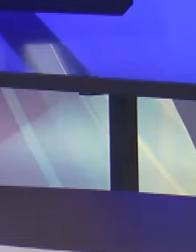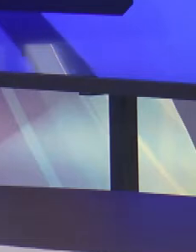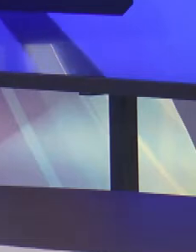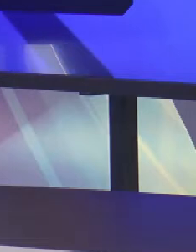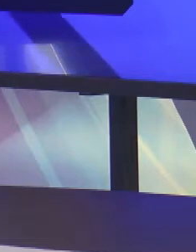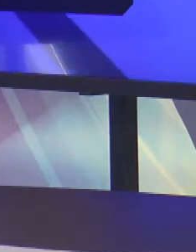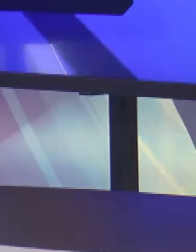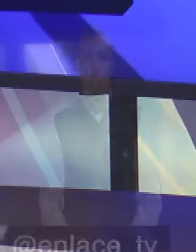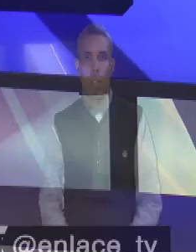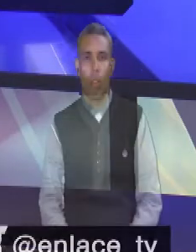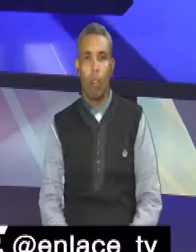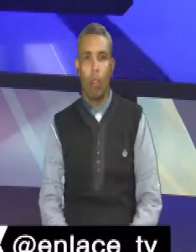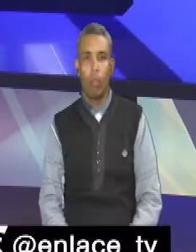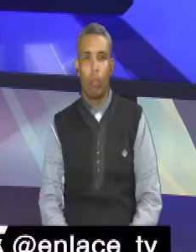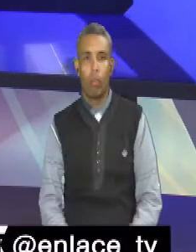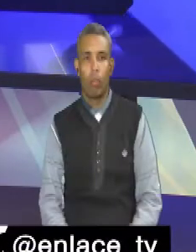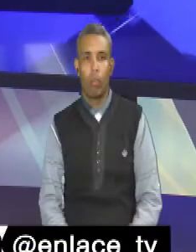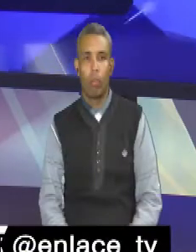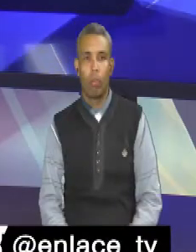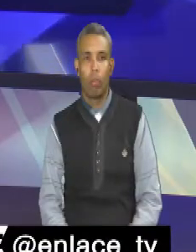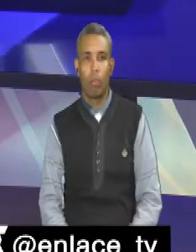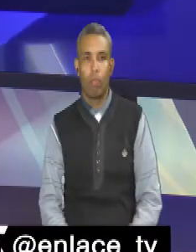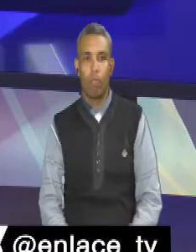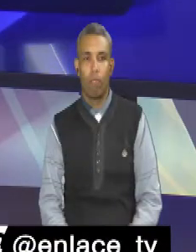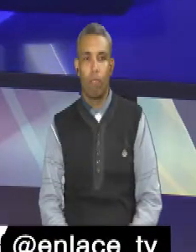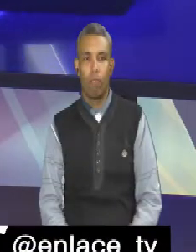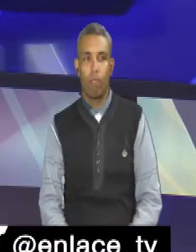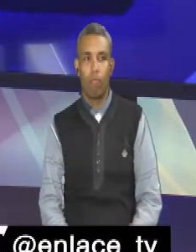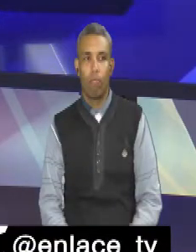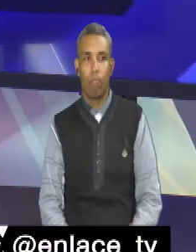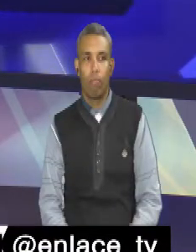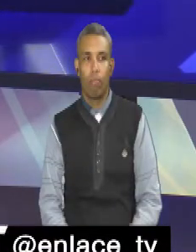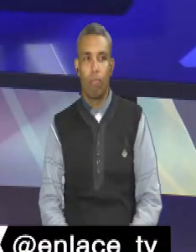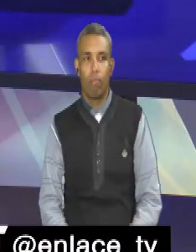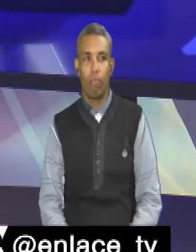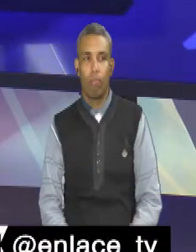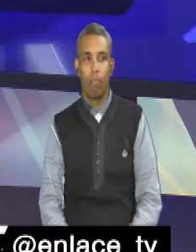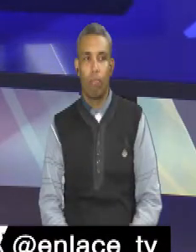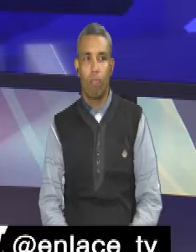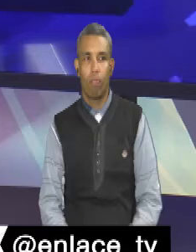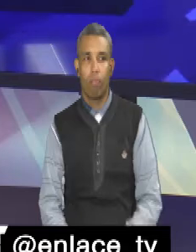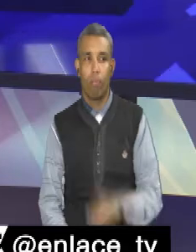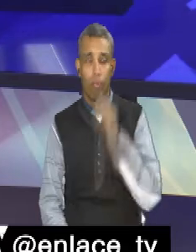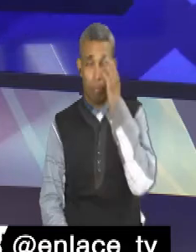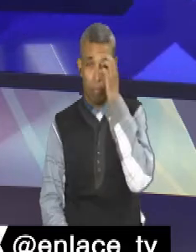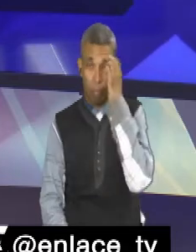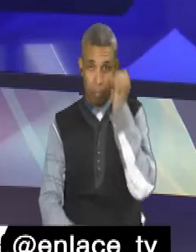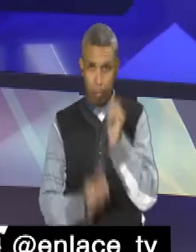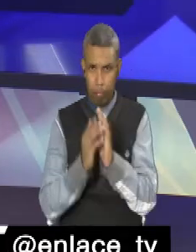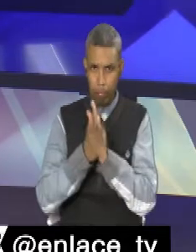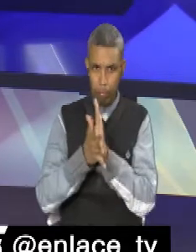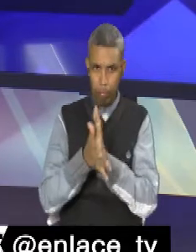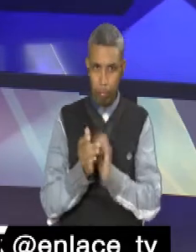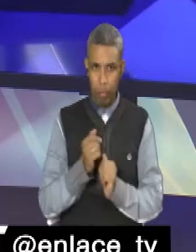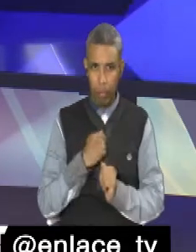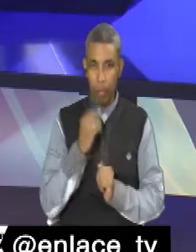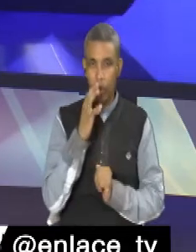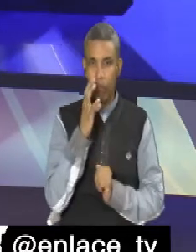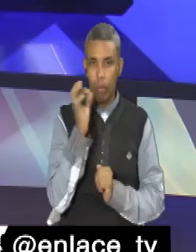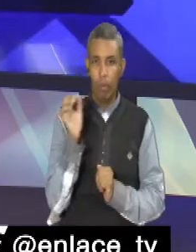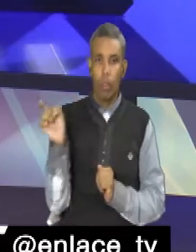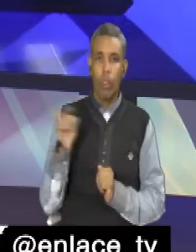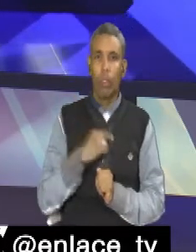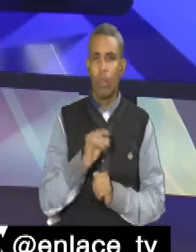Iniciamos con el desarrollo de esta emisión de fin de semana. Un hombre de 50 años resultó gravemente herido con arma de fuego en la población de Sabana de